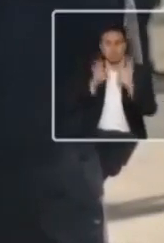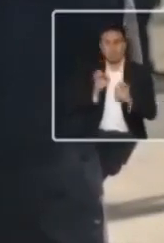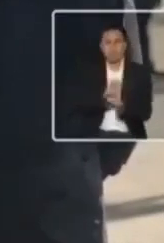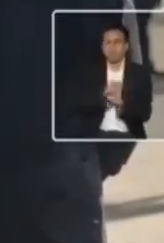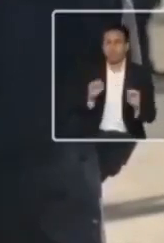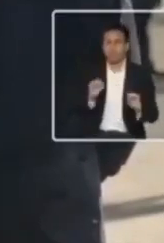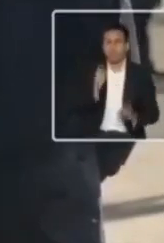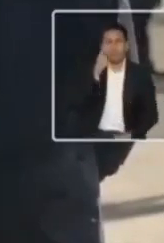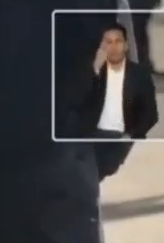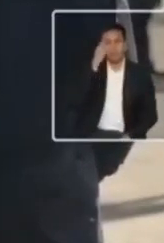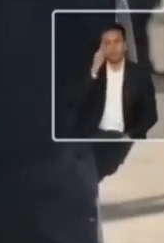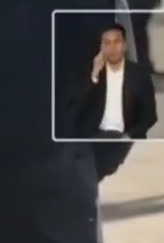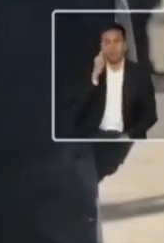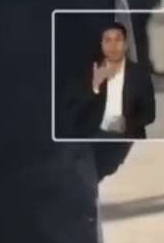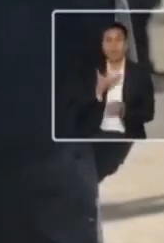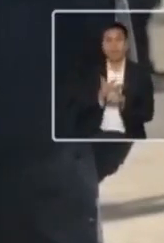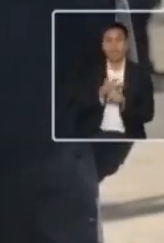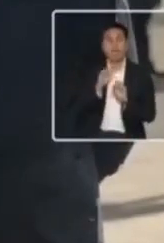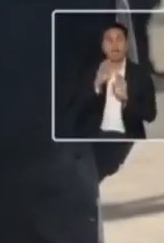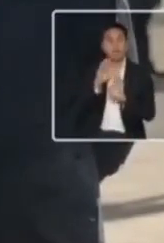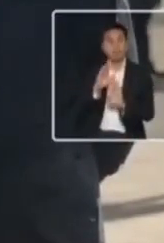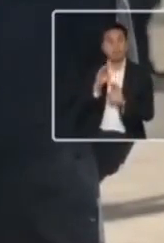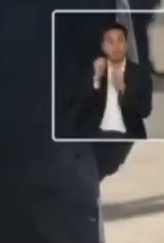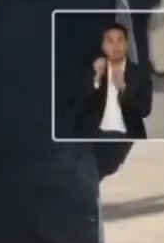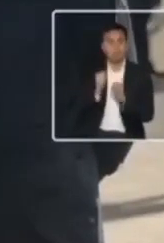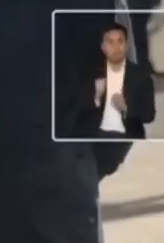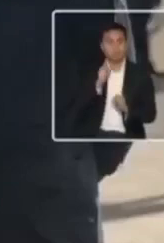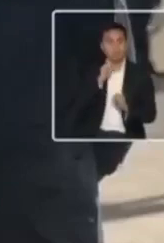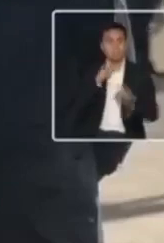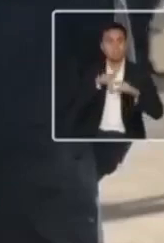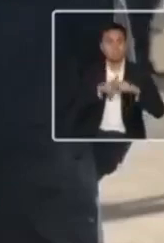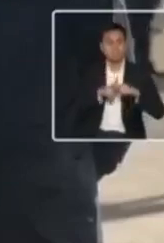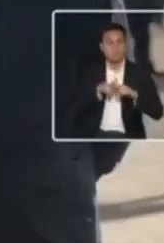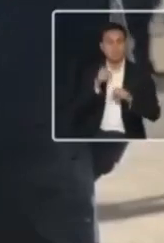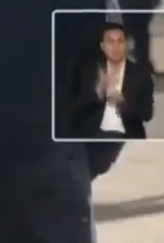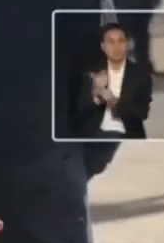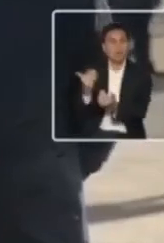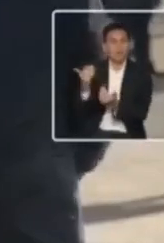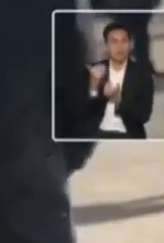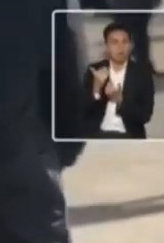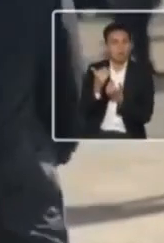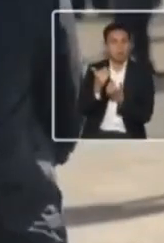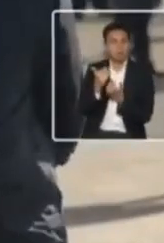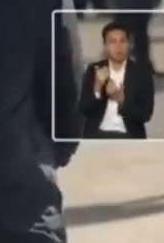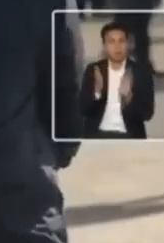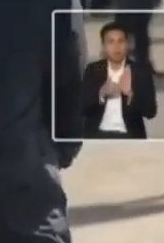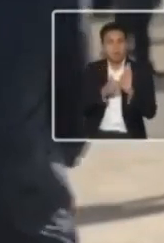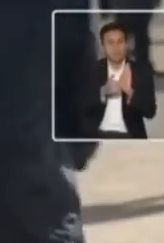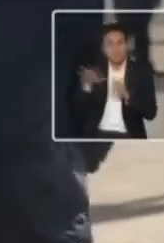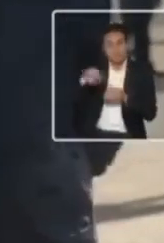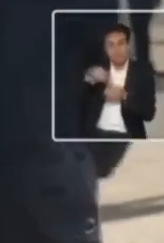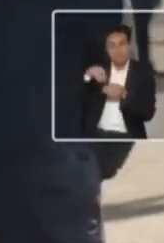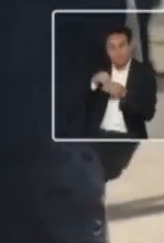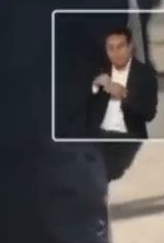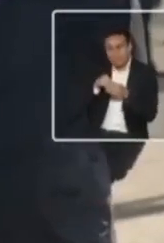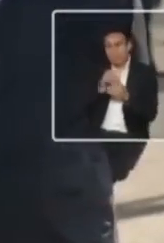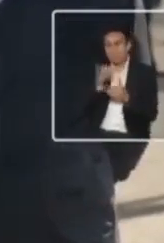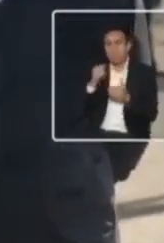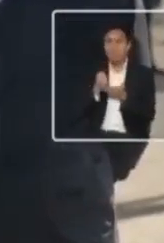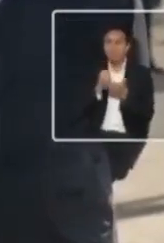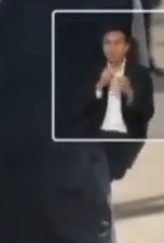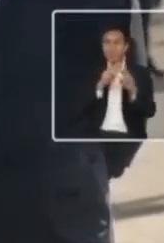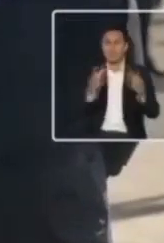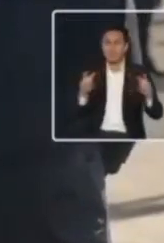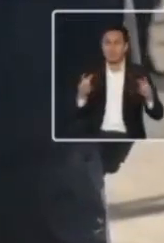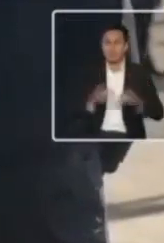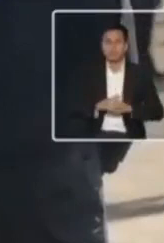pero hay apoyo que podemos tener técnicamente para juntar evidencia que puede ayudar a la